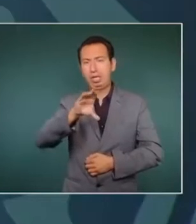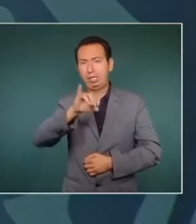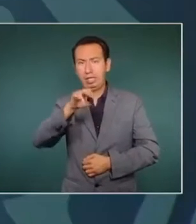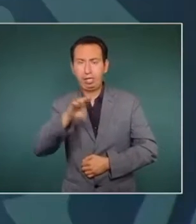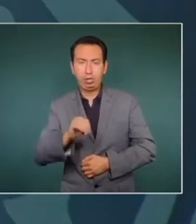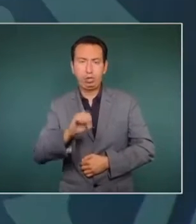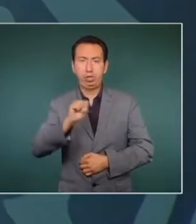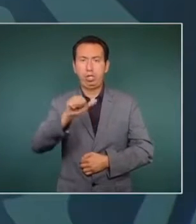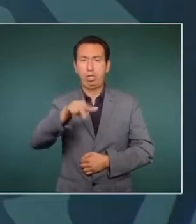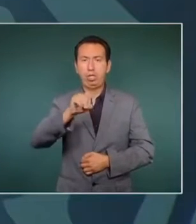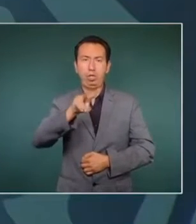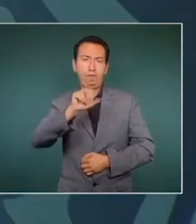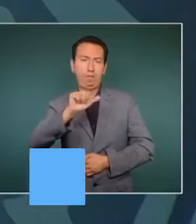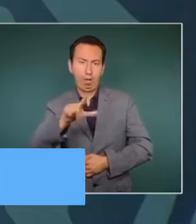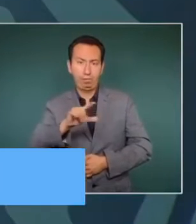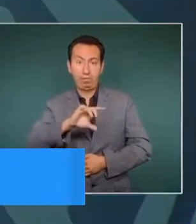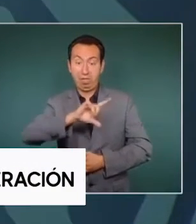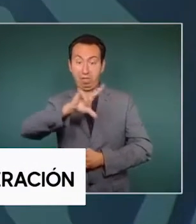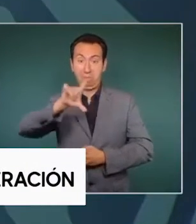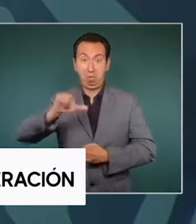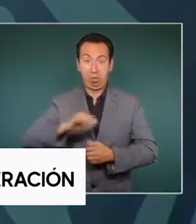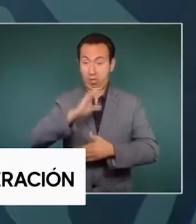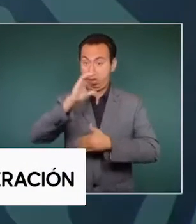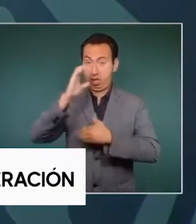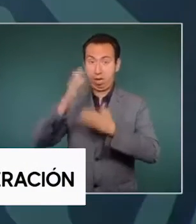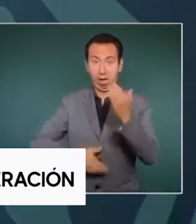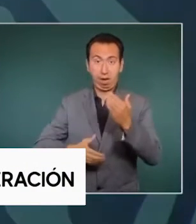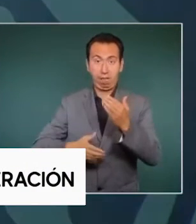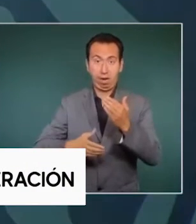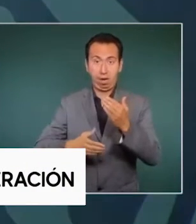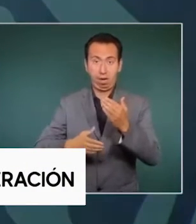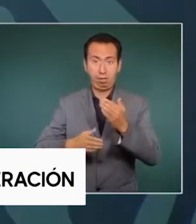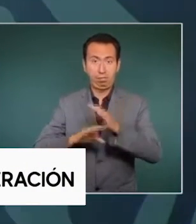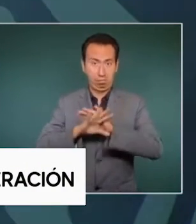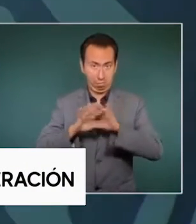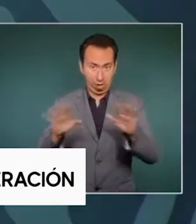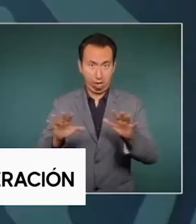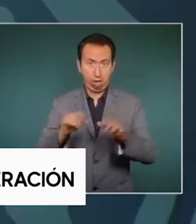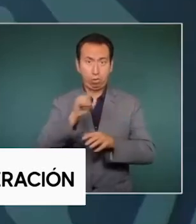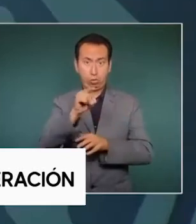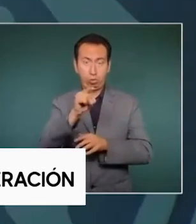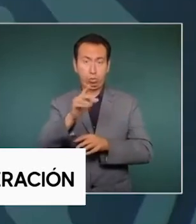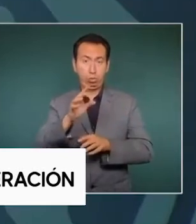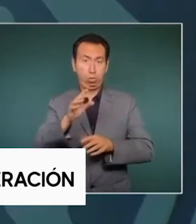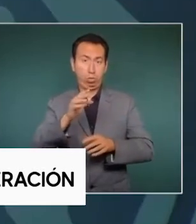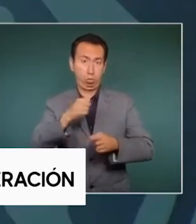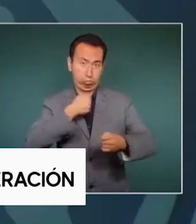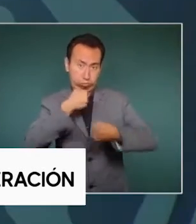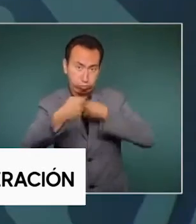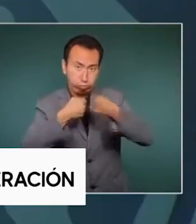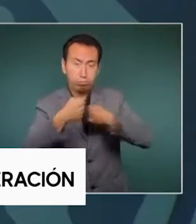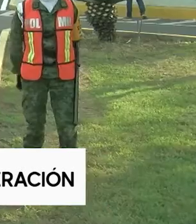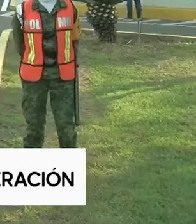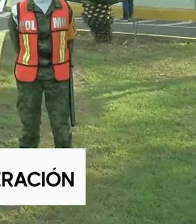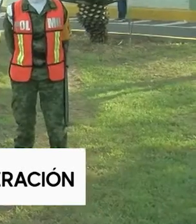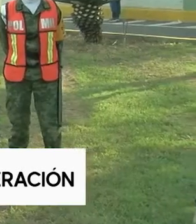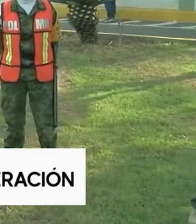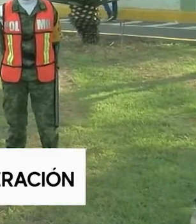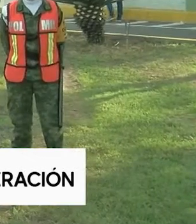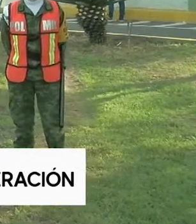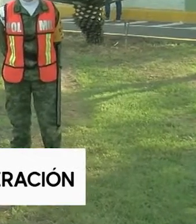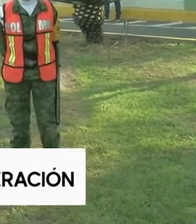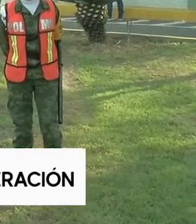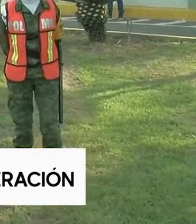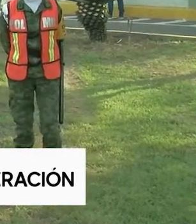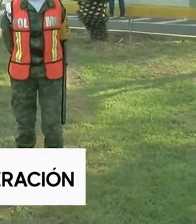el alcalde de irapuato ricardo ortiz gutiérrez habló en torno a la visita del presidente de la república andrés manuel lópez obrador al estado